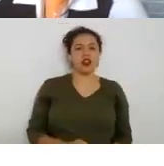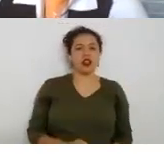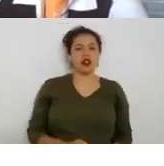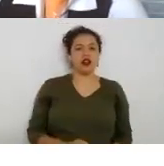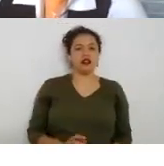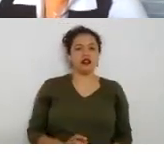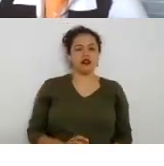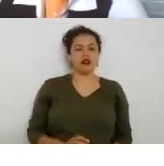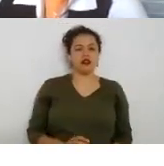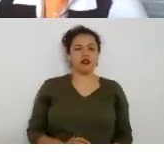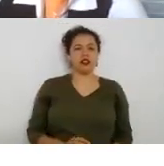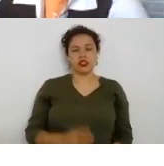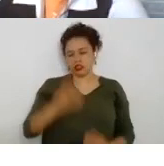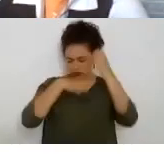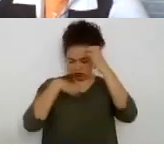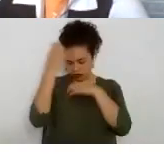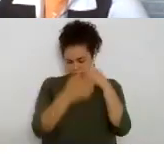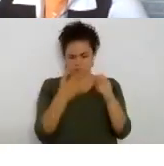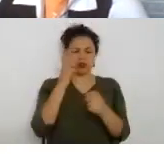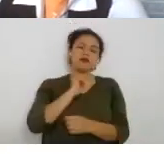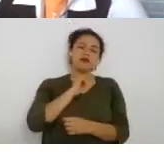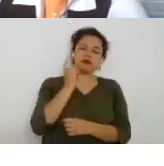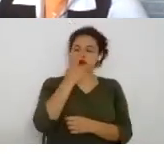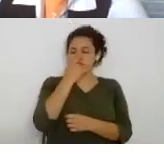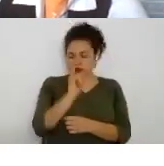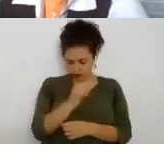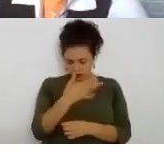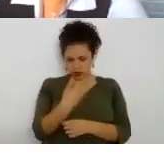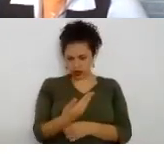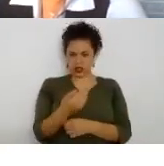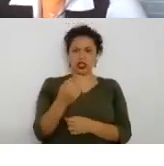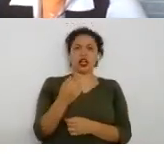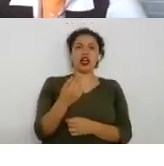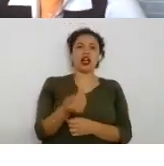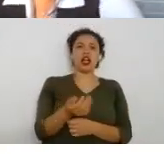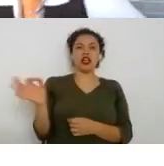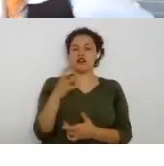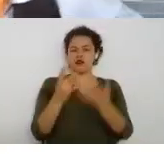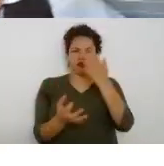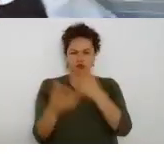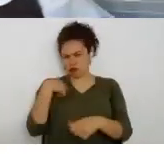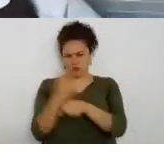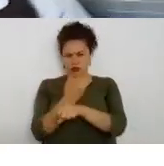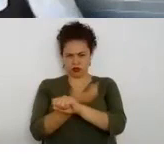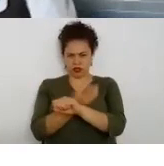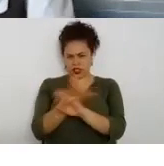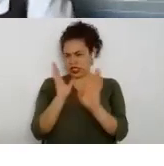Ya hice la evaluación de signos vitales, ya revisé y encontré a lo mejor alguna quemadura, alguna hemorragia y